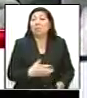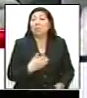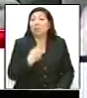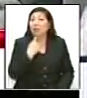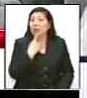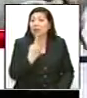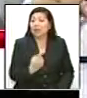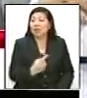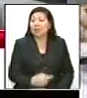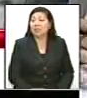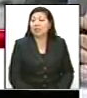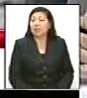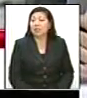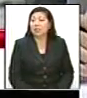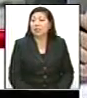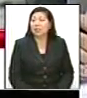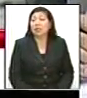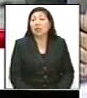la autonomía.